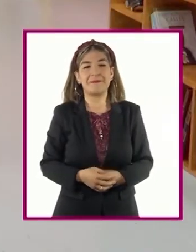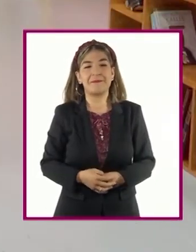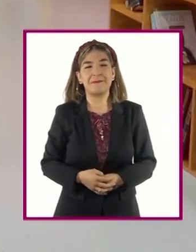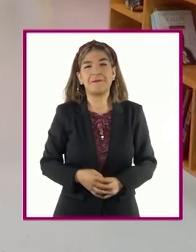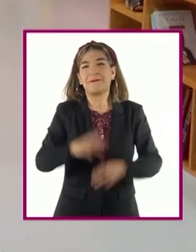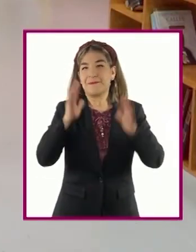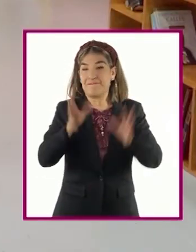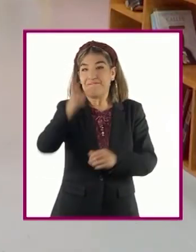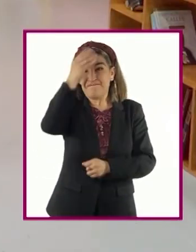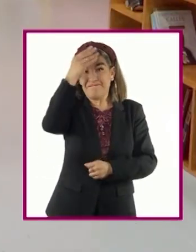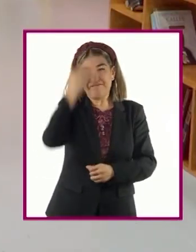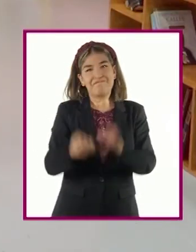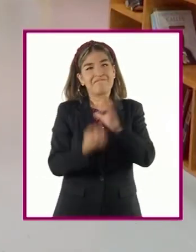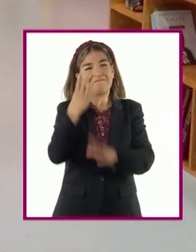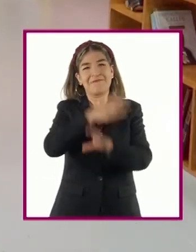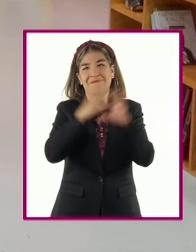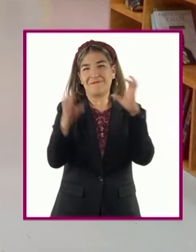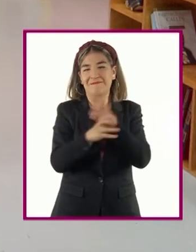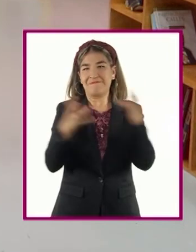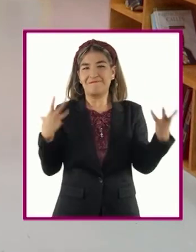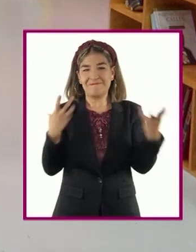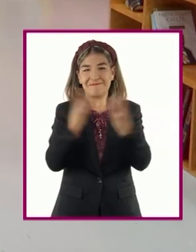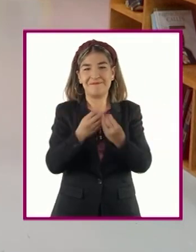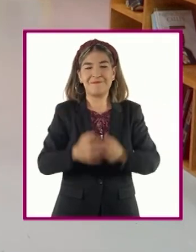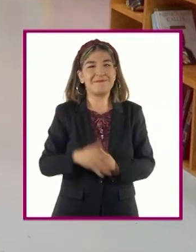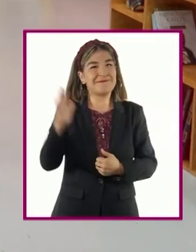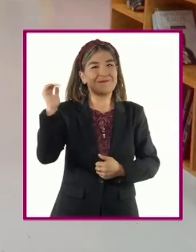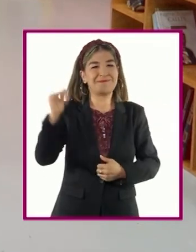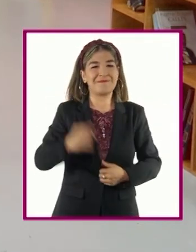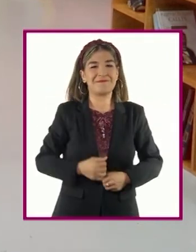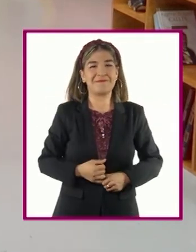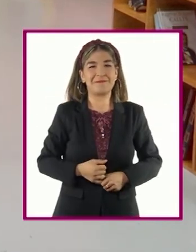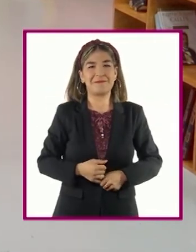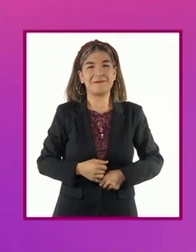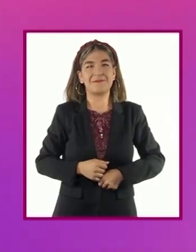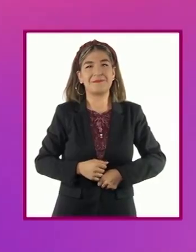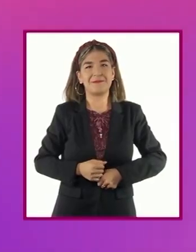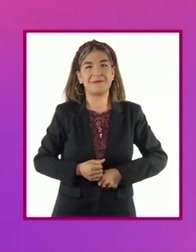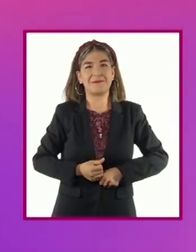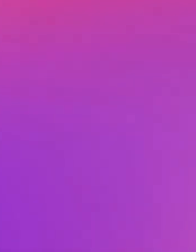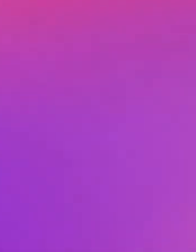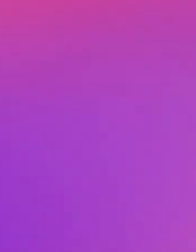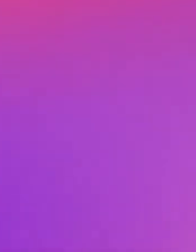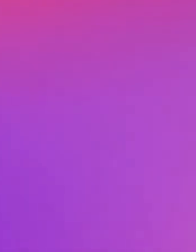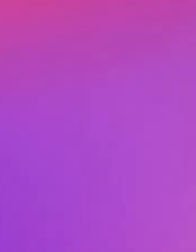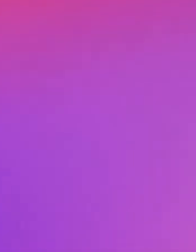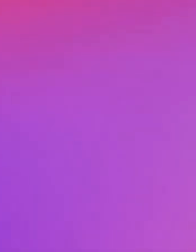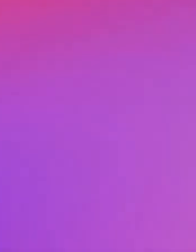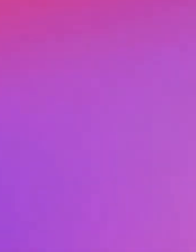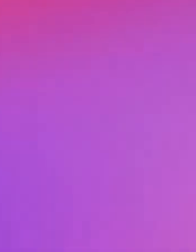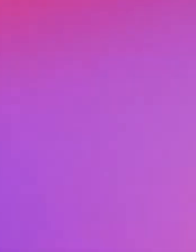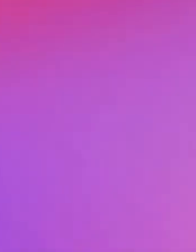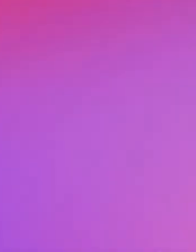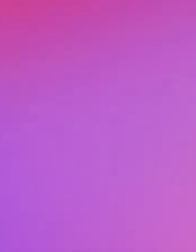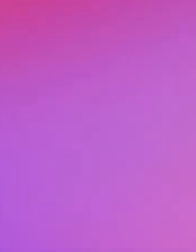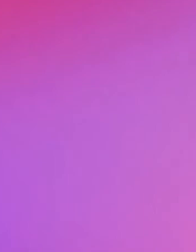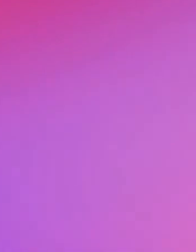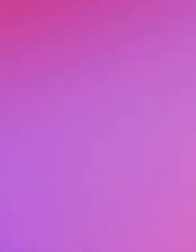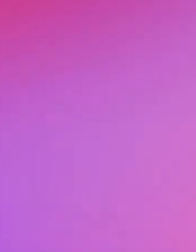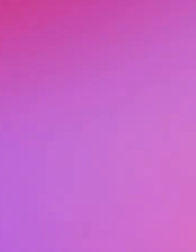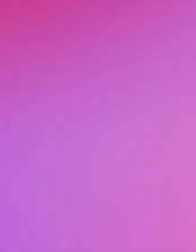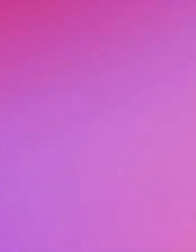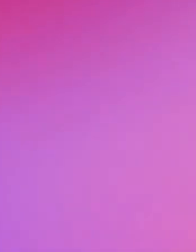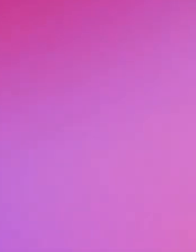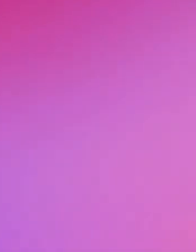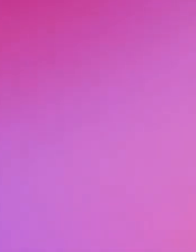Hemos aprendido algo nuevo juntos. ¡Hasta la próxima! Si tienes dudas o necesitas ayuda,